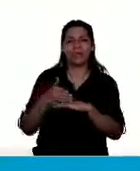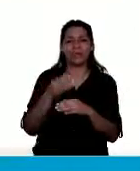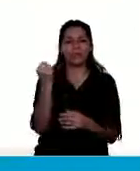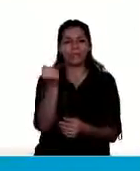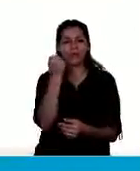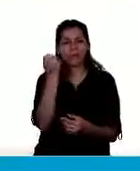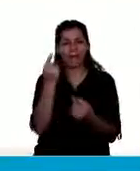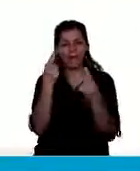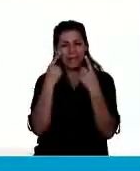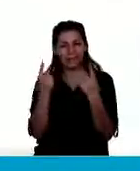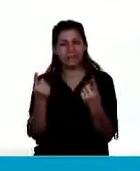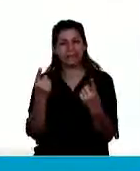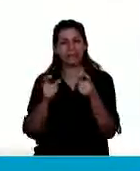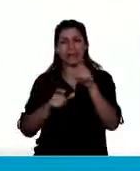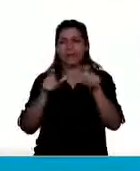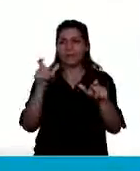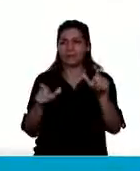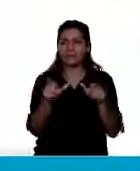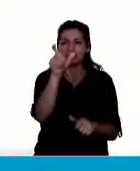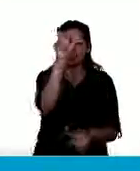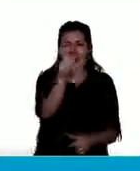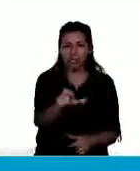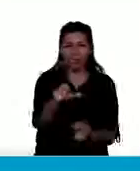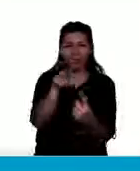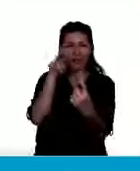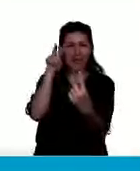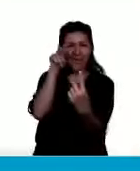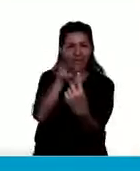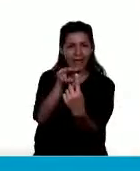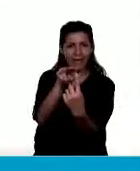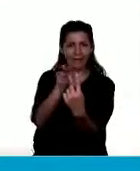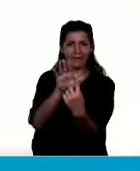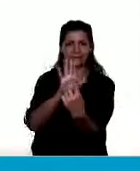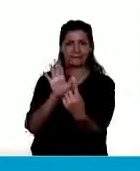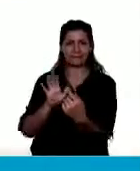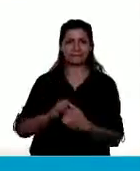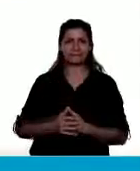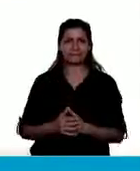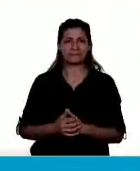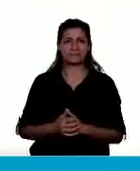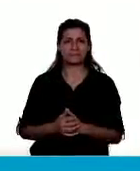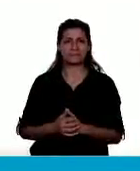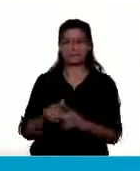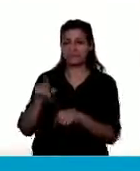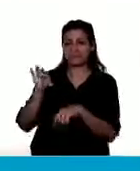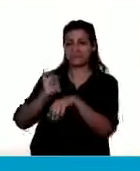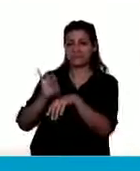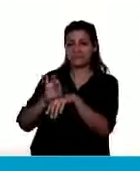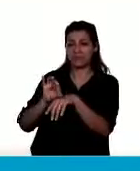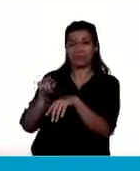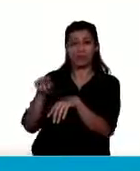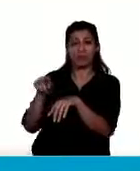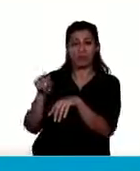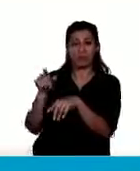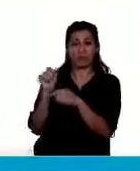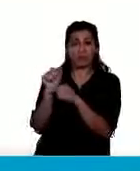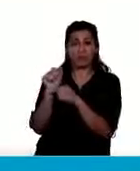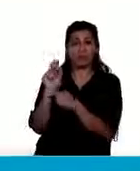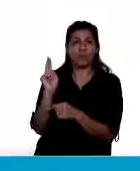humano de carne y hueso en el centro. Todos sabemos que Carrillo murió muy